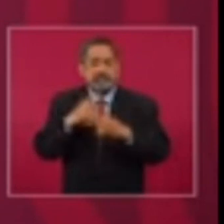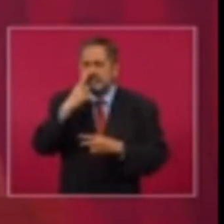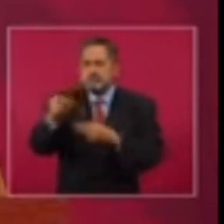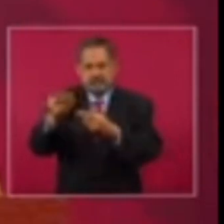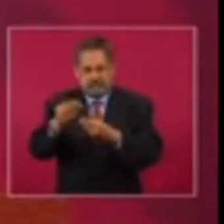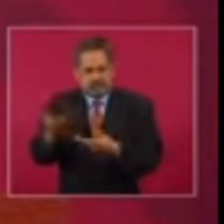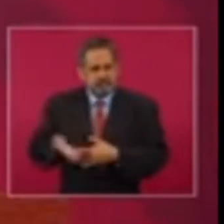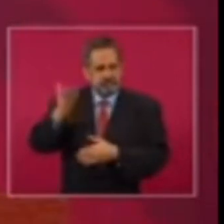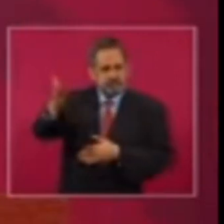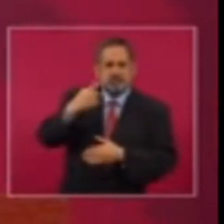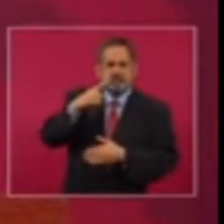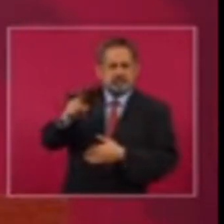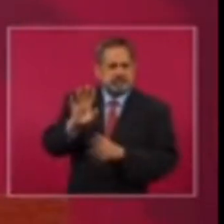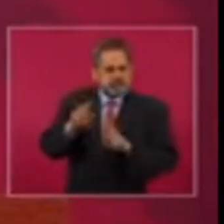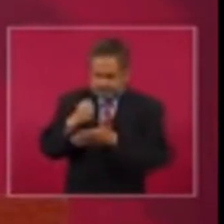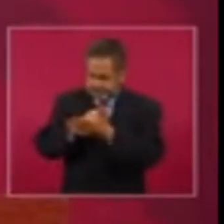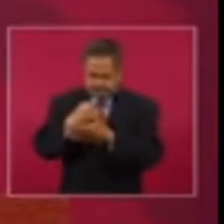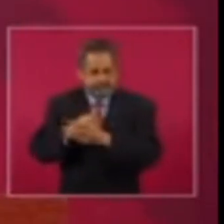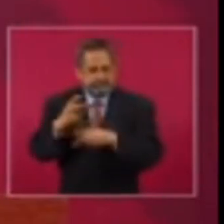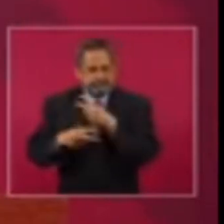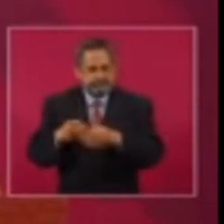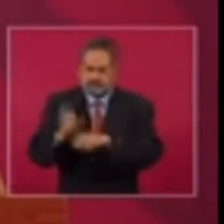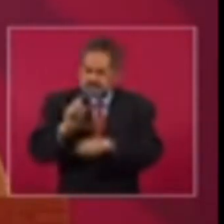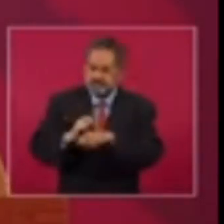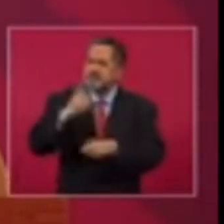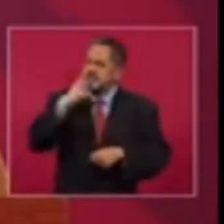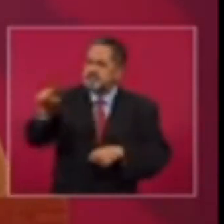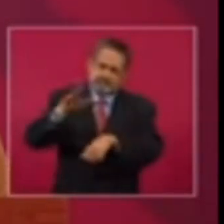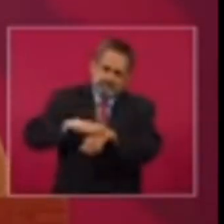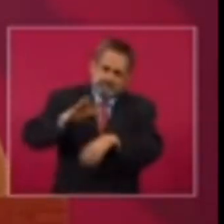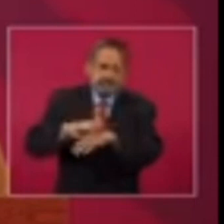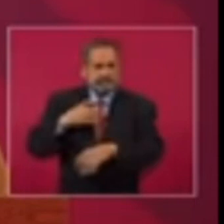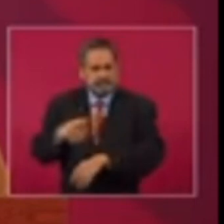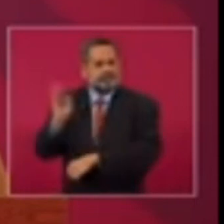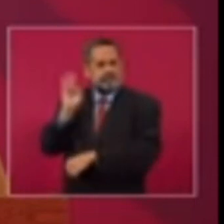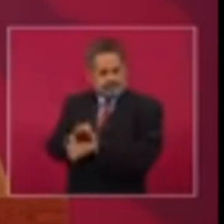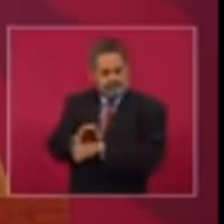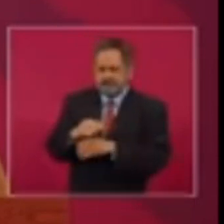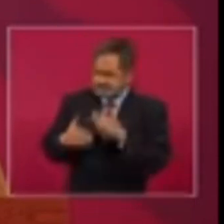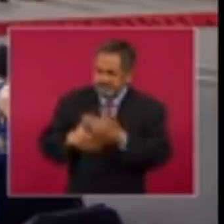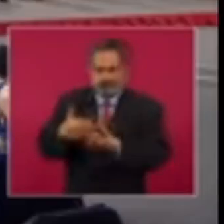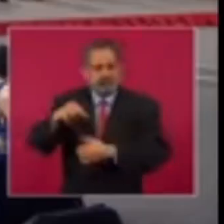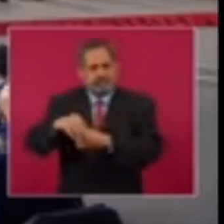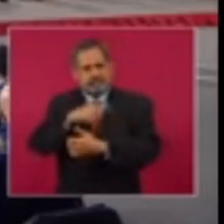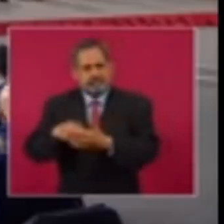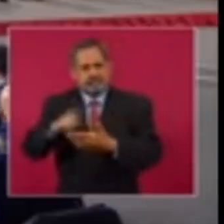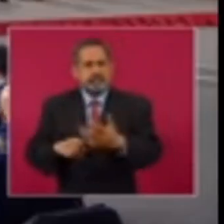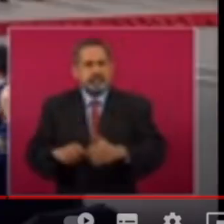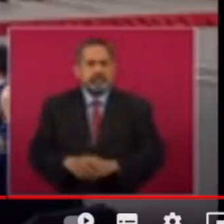hay que presentarlas y hay que hacer de esto lo cotidiano, que todos defendamos los procesos